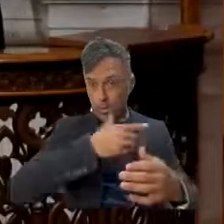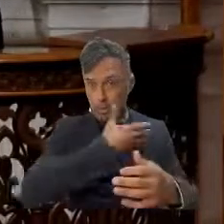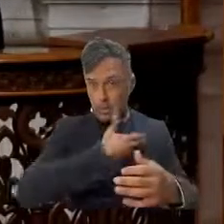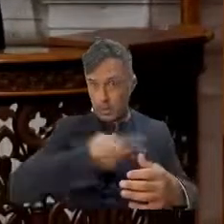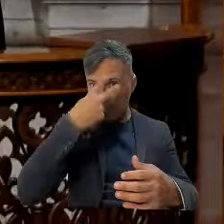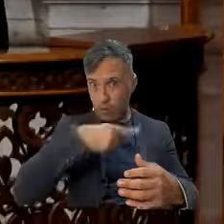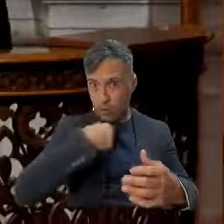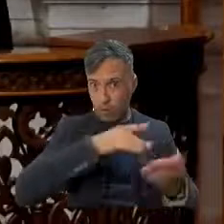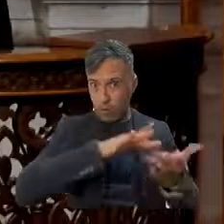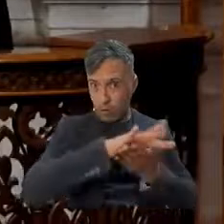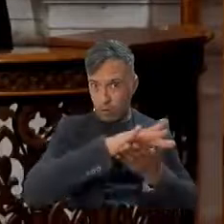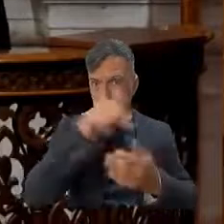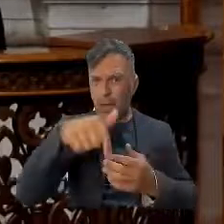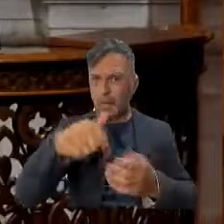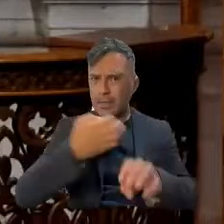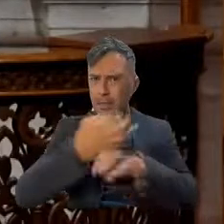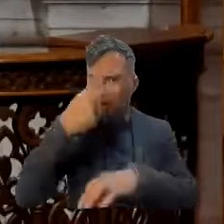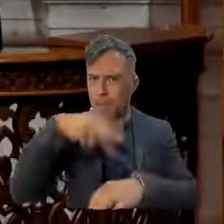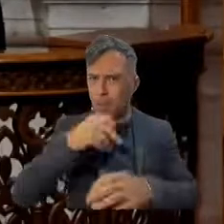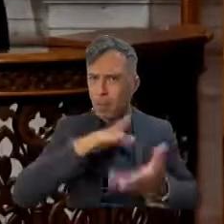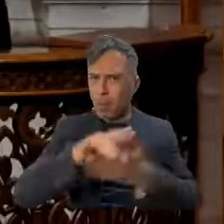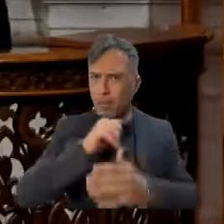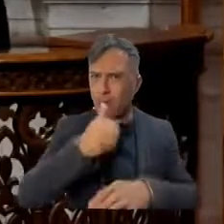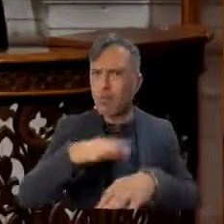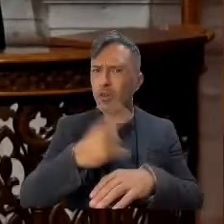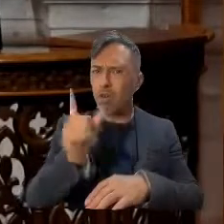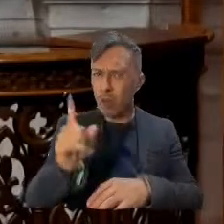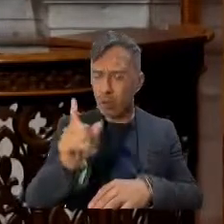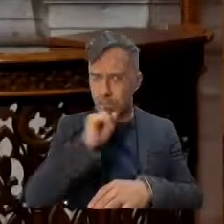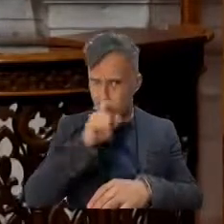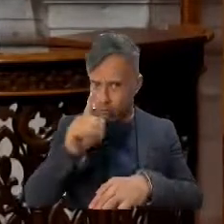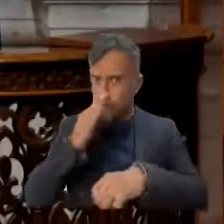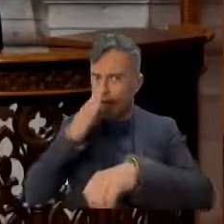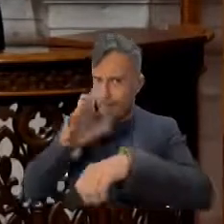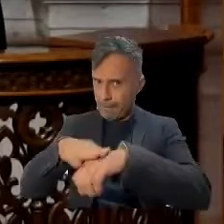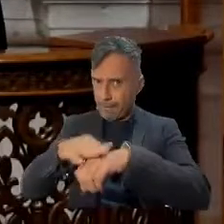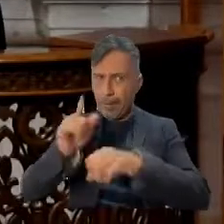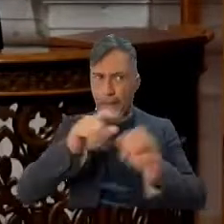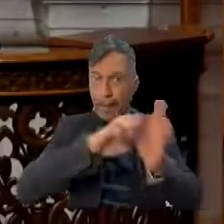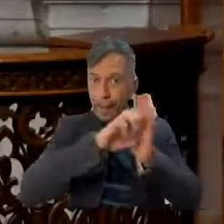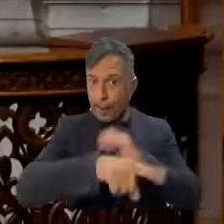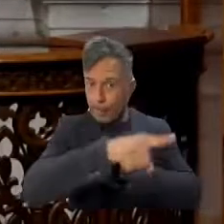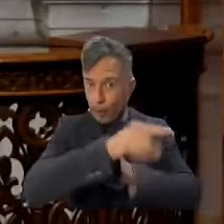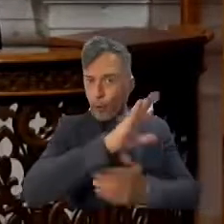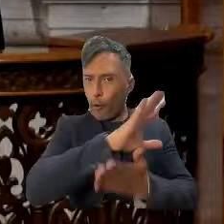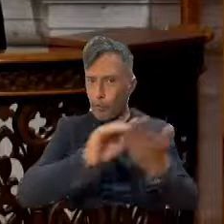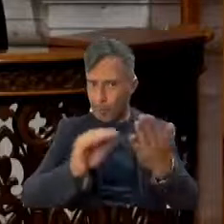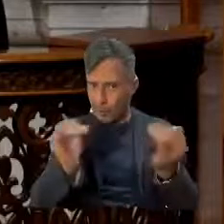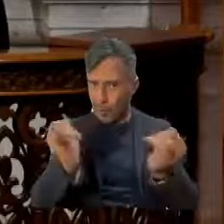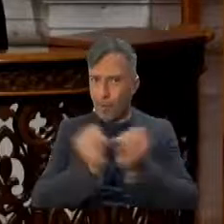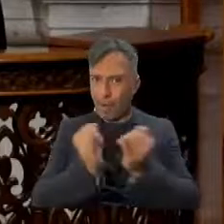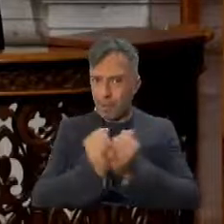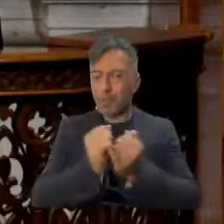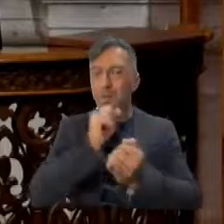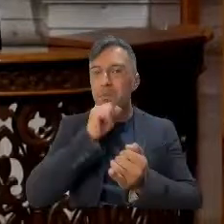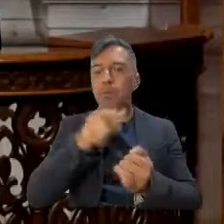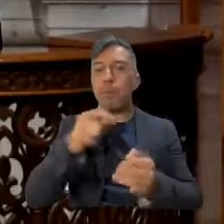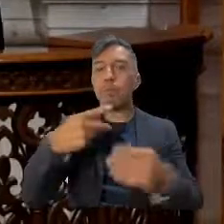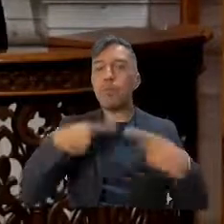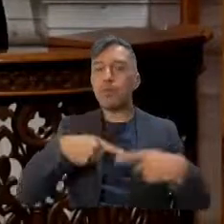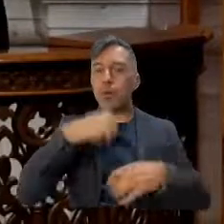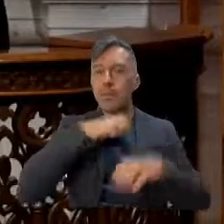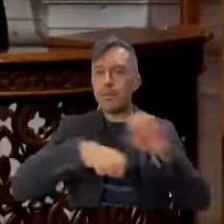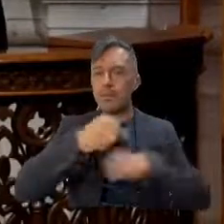Les llamamos, al contrario, a que sigan el ejemplo y comencemos una política que priorice a los adultos mayores y